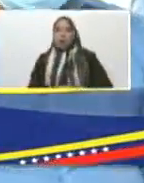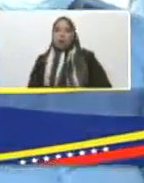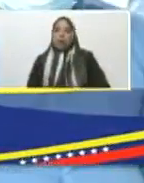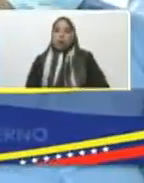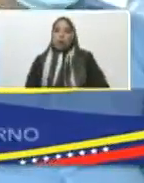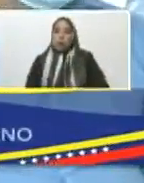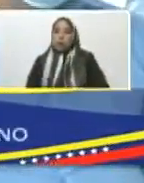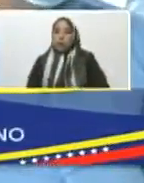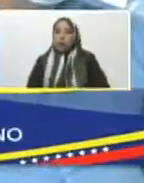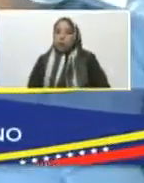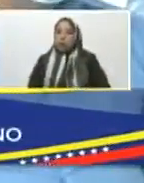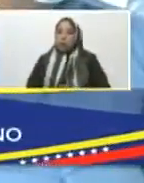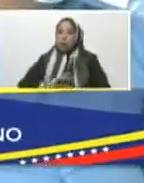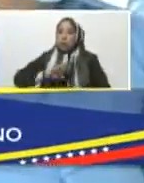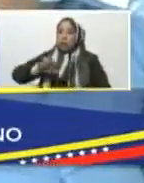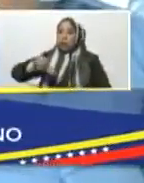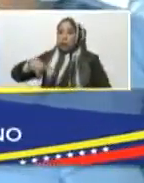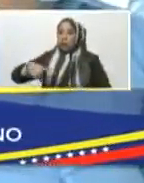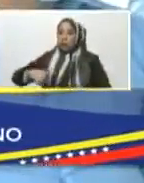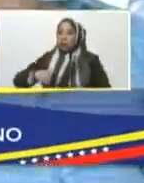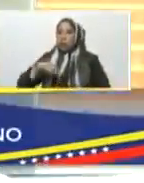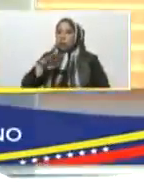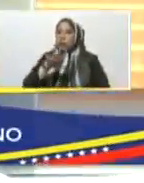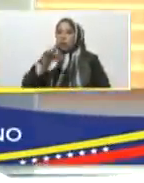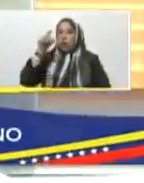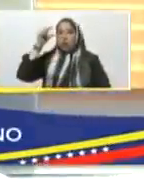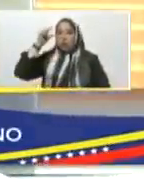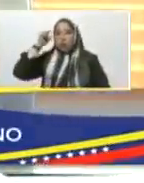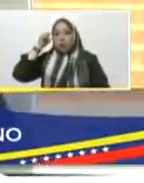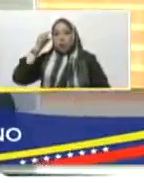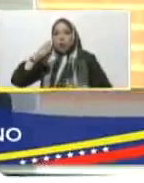presidente. Nosotros en 5 días